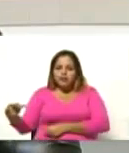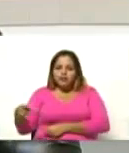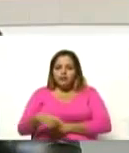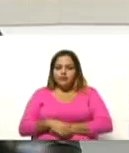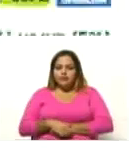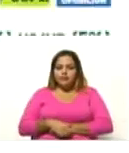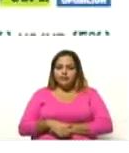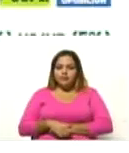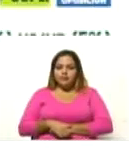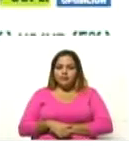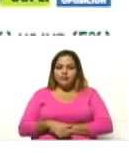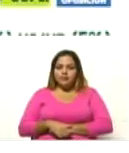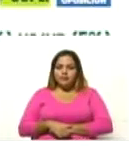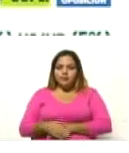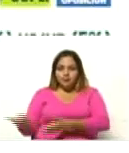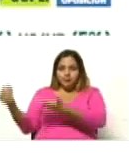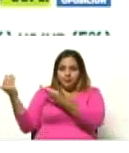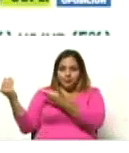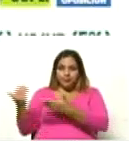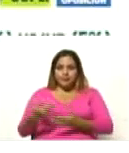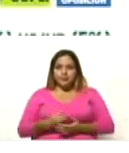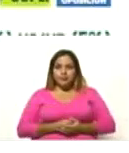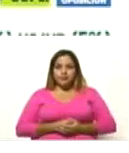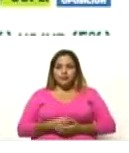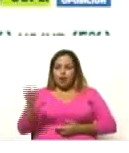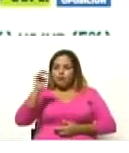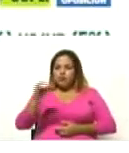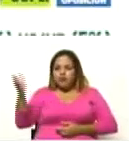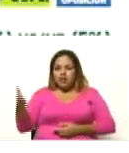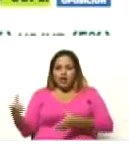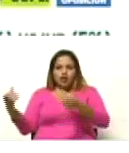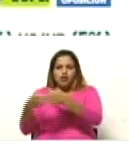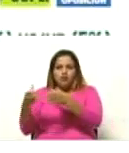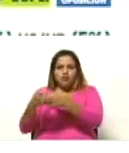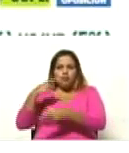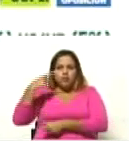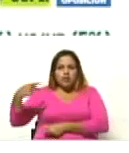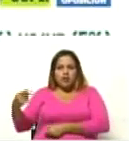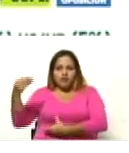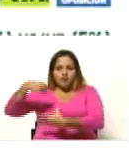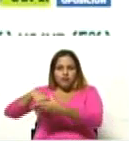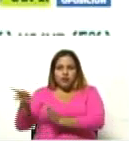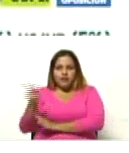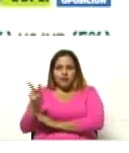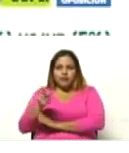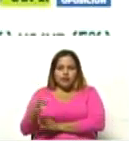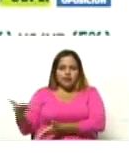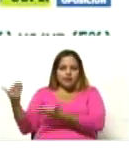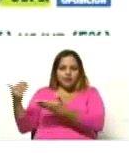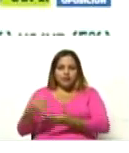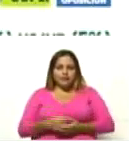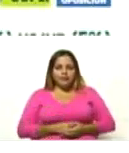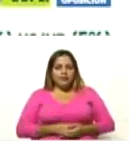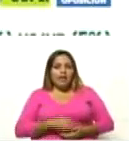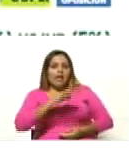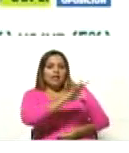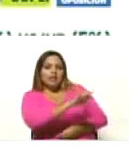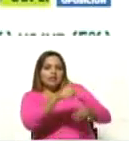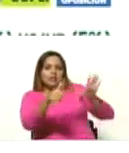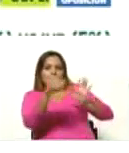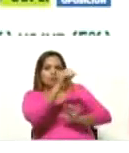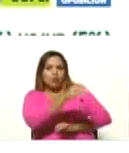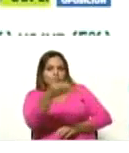ponerla. Ahí la tenemos. Ranking de los partidos políticos en Venezuela. ¿Qué dice Oscar Schemer? El